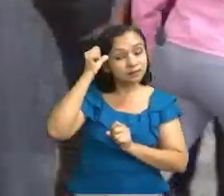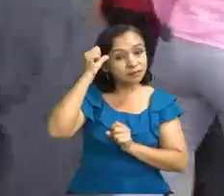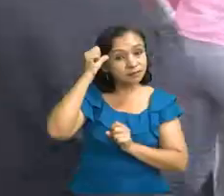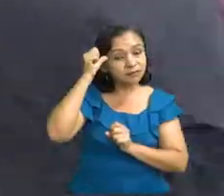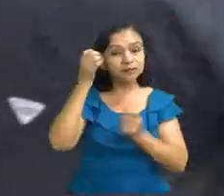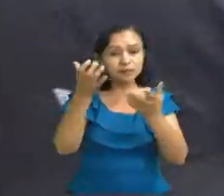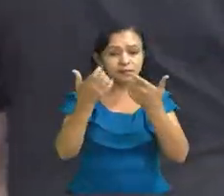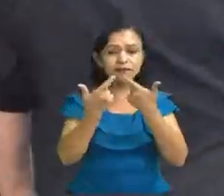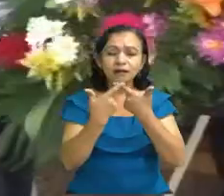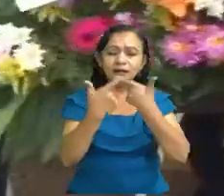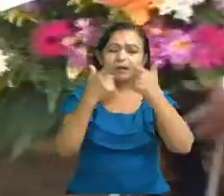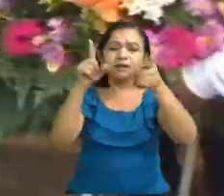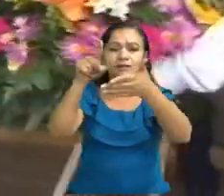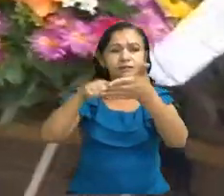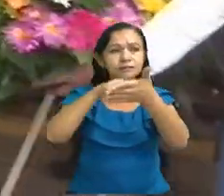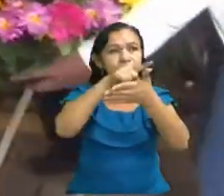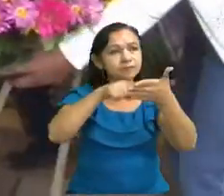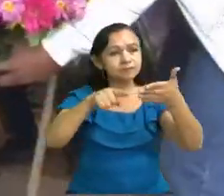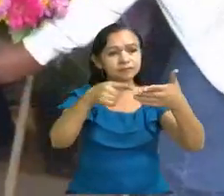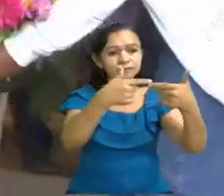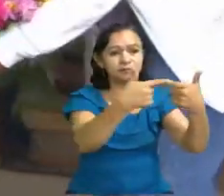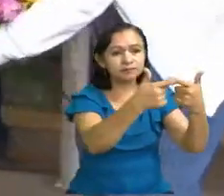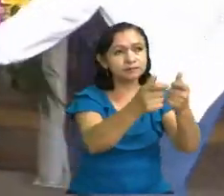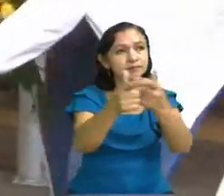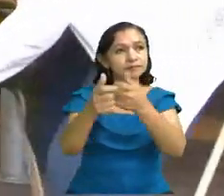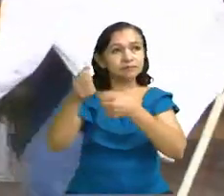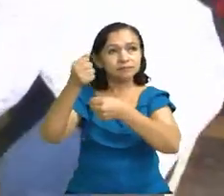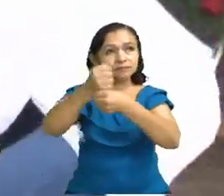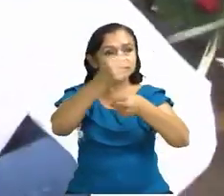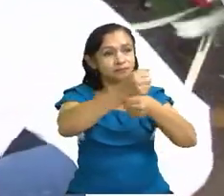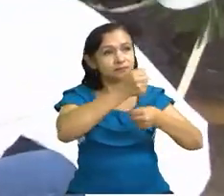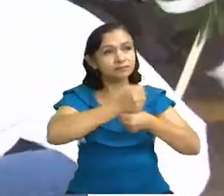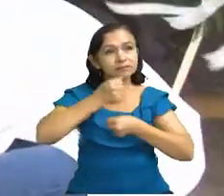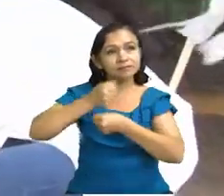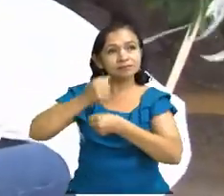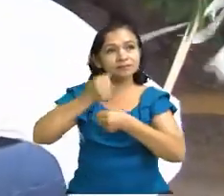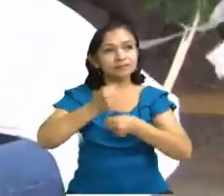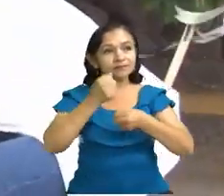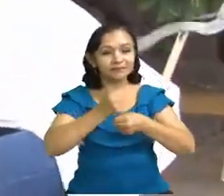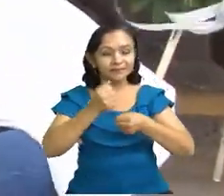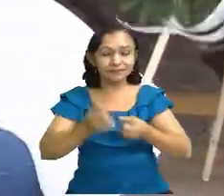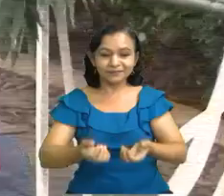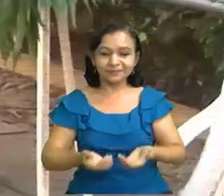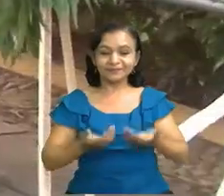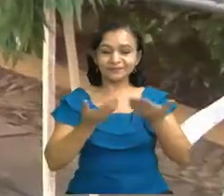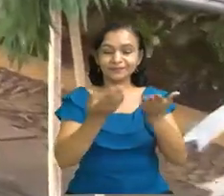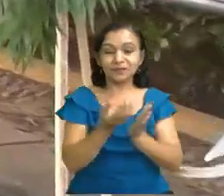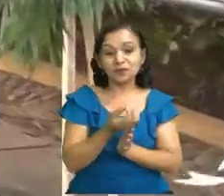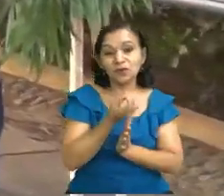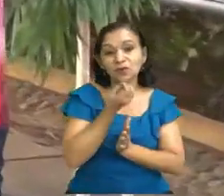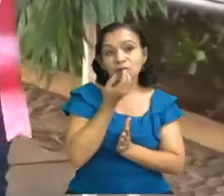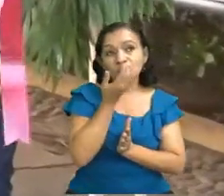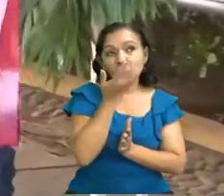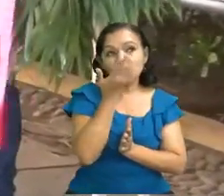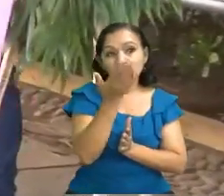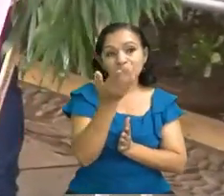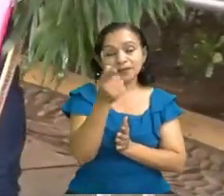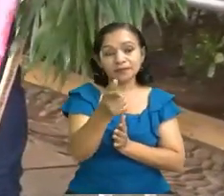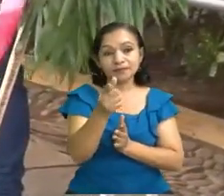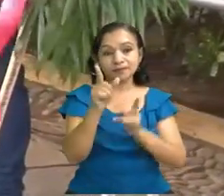elecciones libres. Las diferentes bancadas y trabajadores del Parlamento depositaron ofrenda floral en el lugar donde